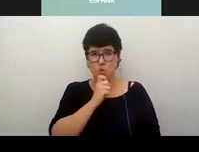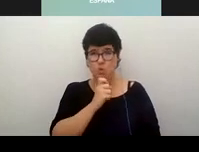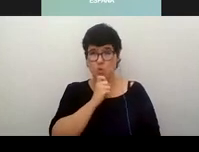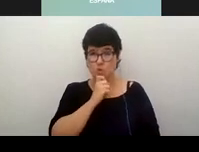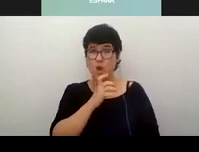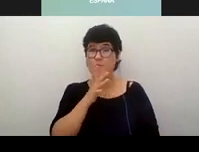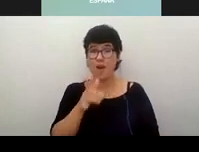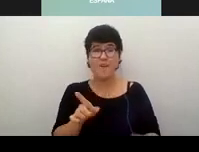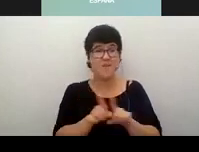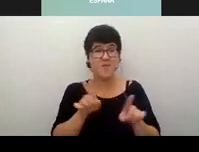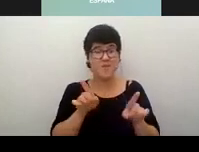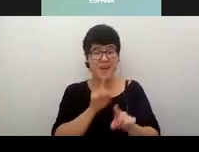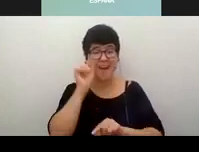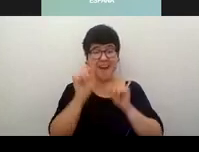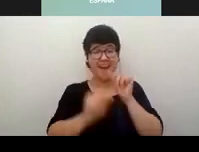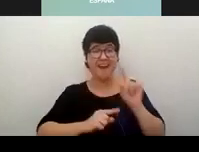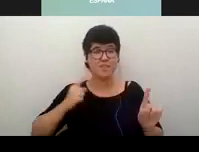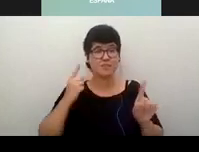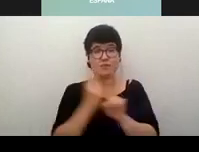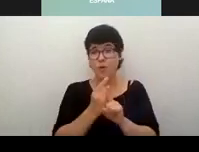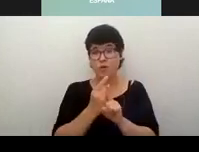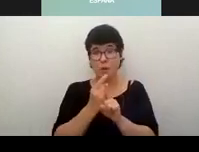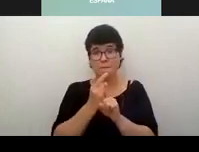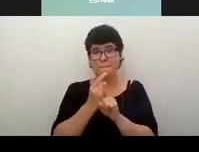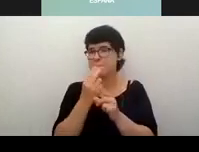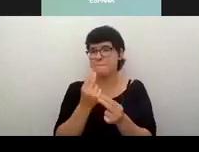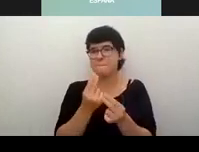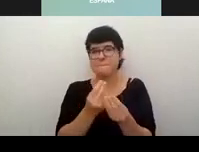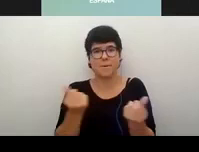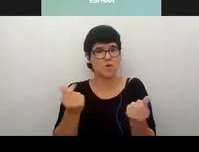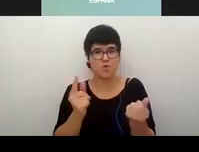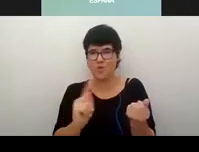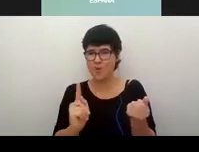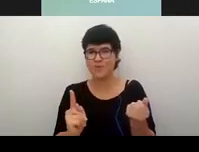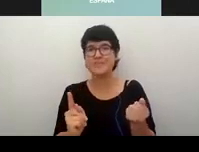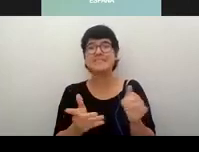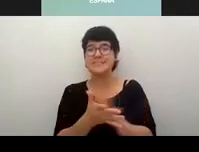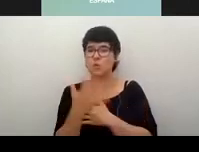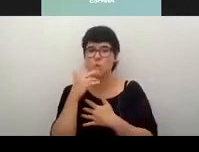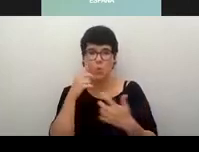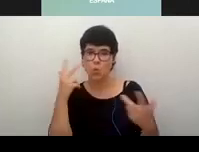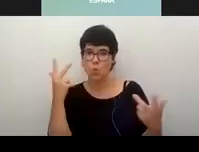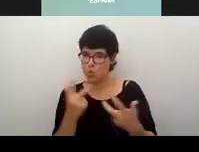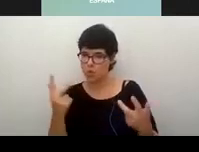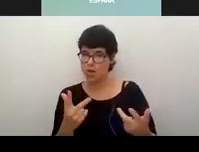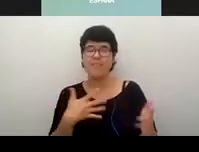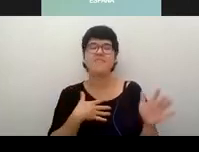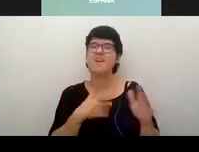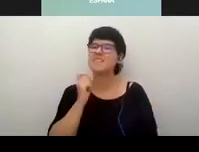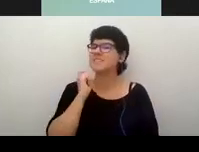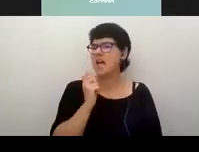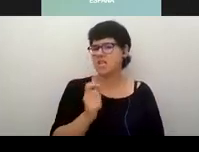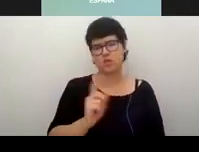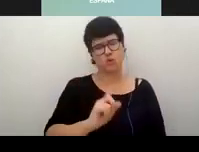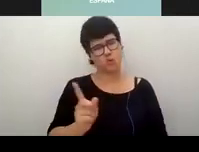amplio espectro no se lo carga. Por lo tanto, puede resultar una urgencia. Afortunadamente no es muy frecuente, pero